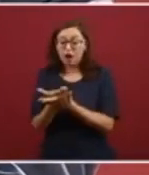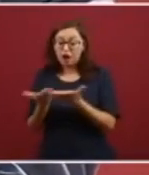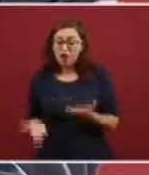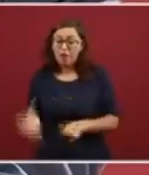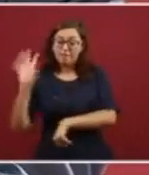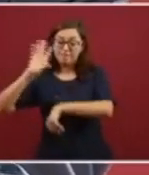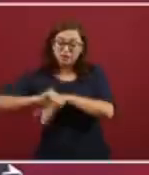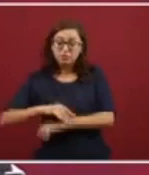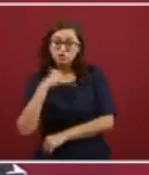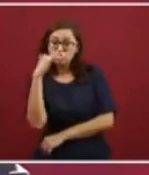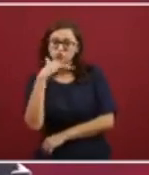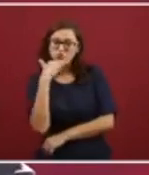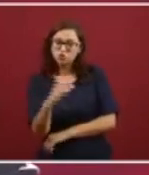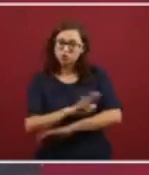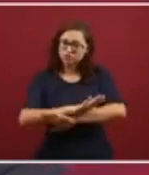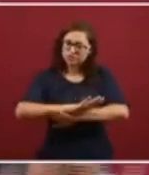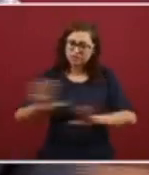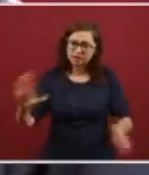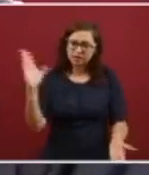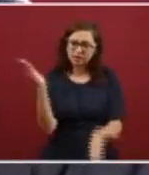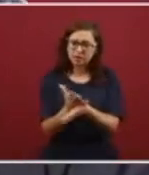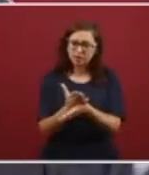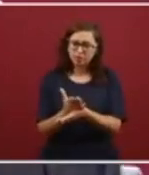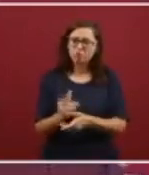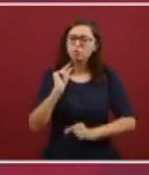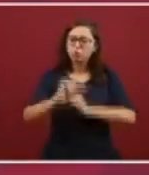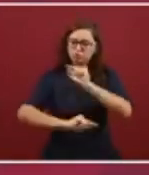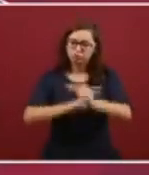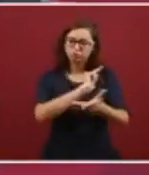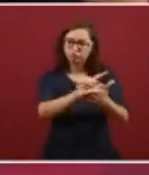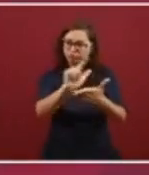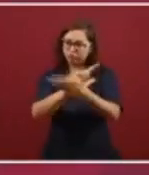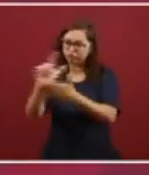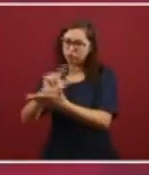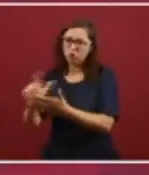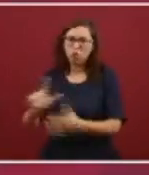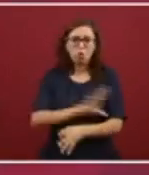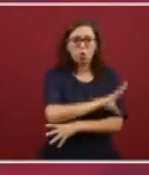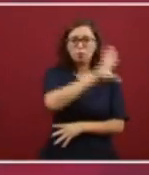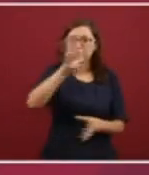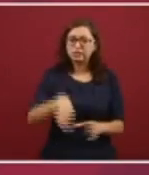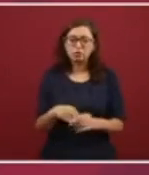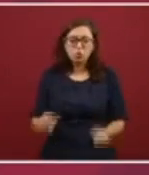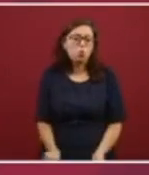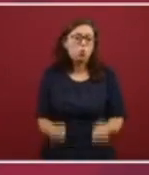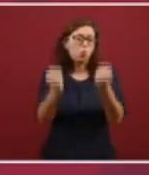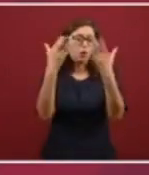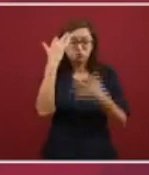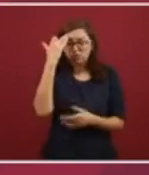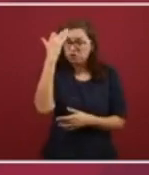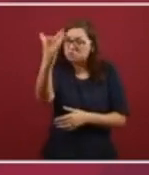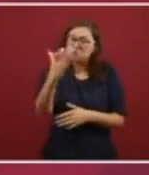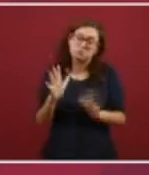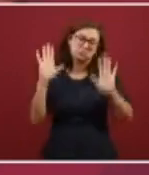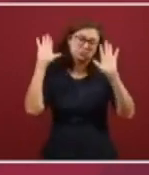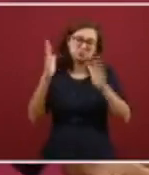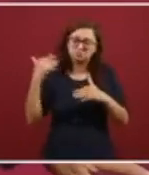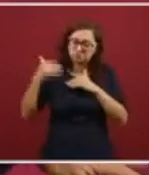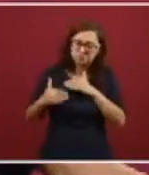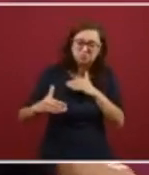desde arriba. Entonces, se va a limpiar todo, completo, el tiempo que lleve, porque pues